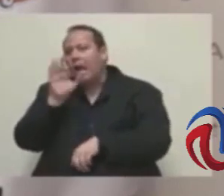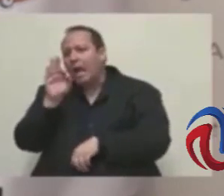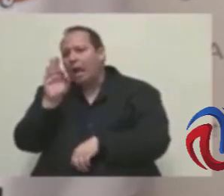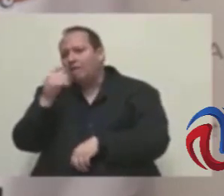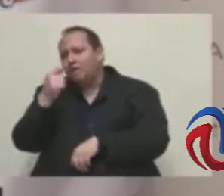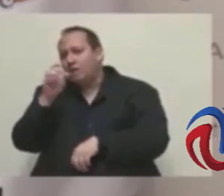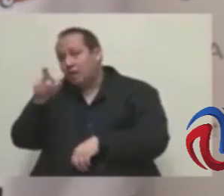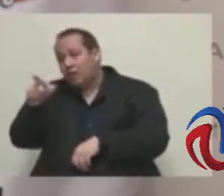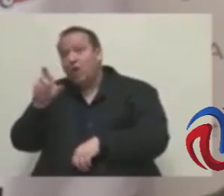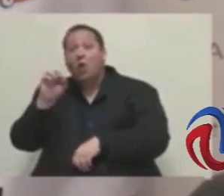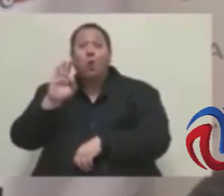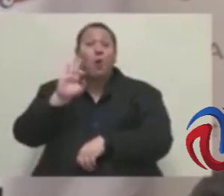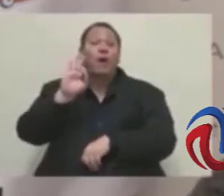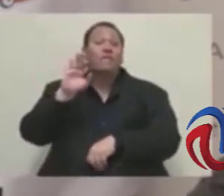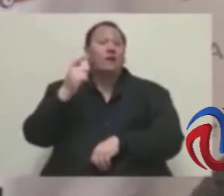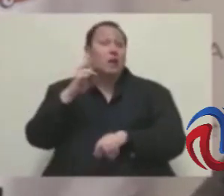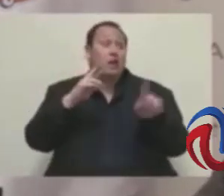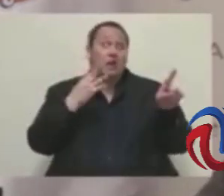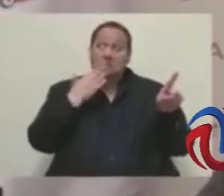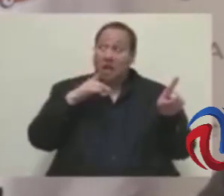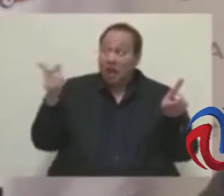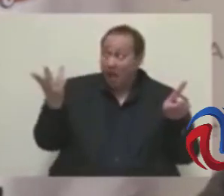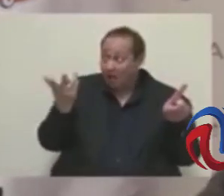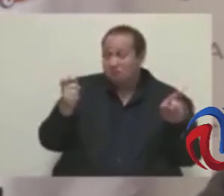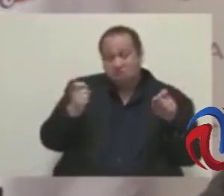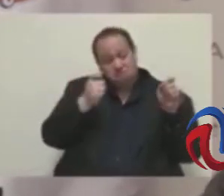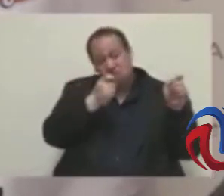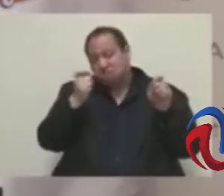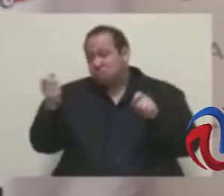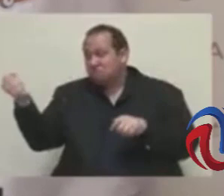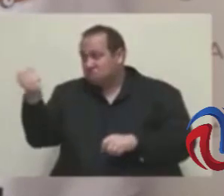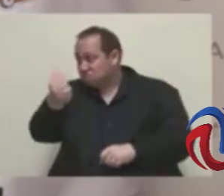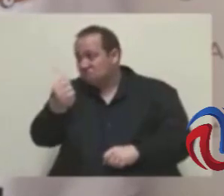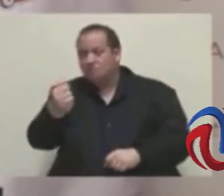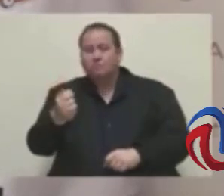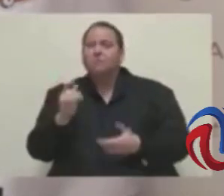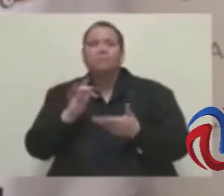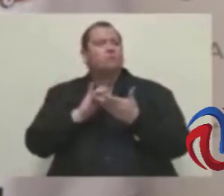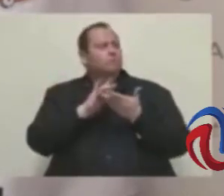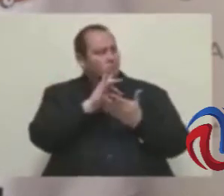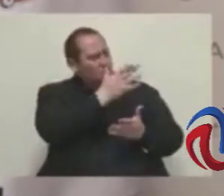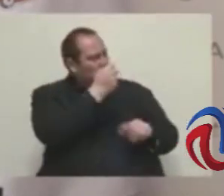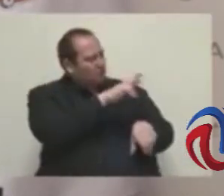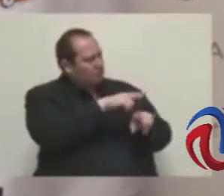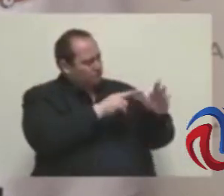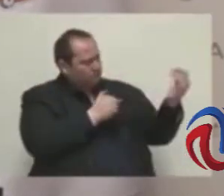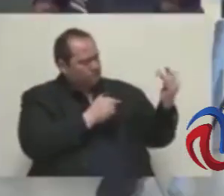general del estado o de la repúblicas y el caso Gracias secretario